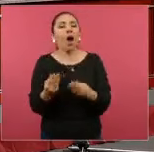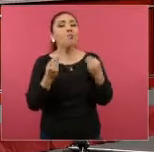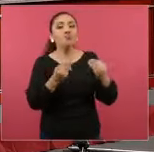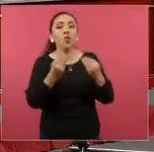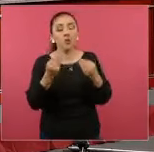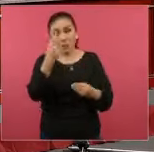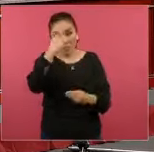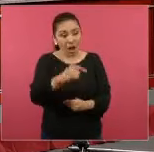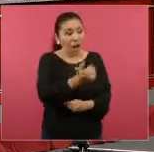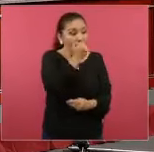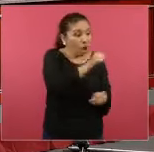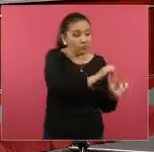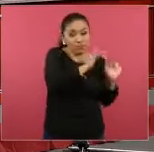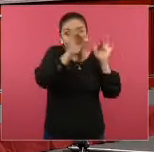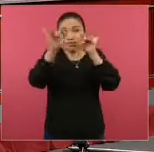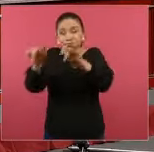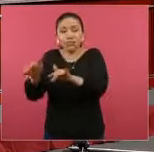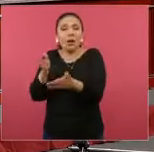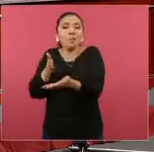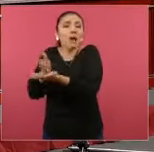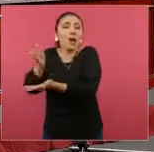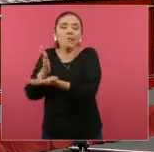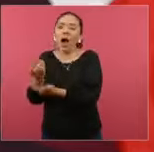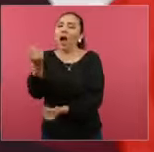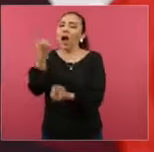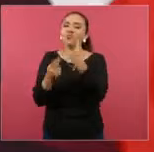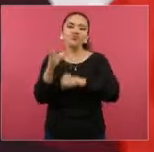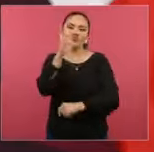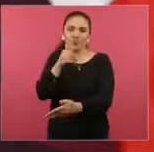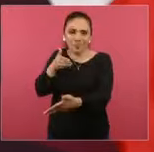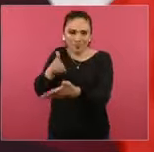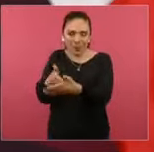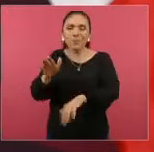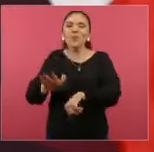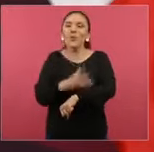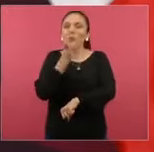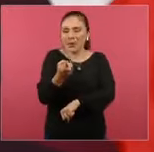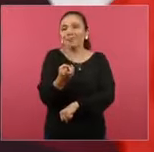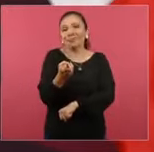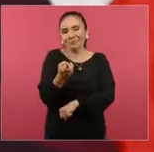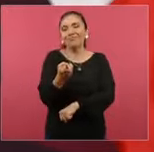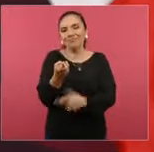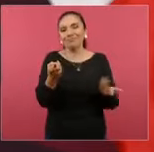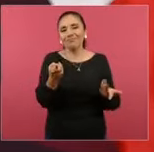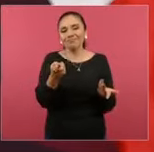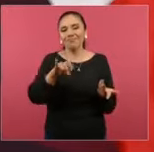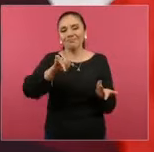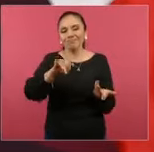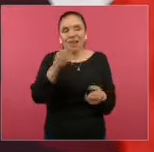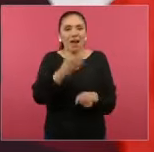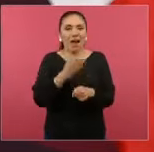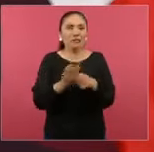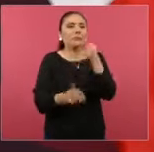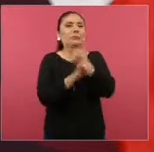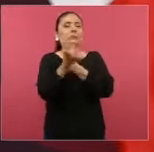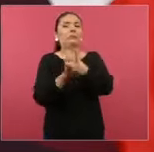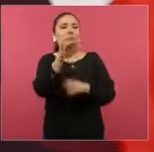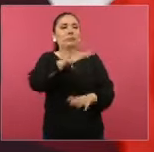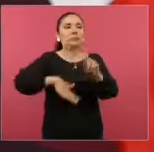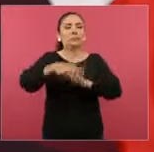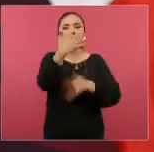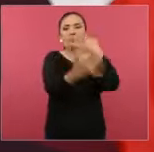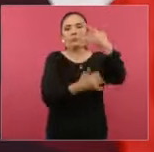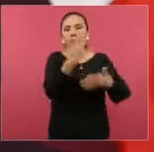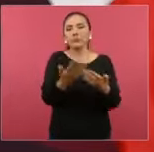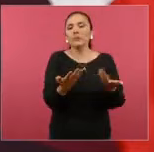oferta-demanda educativa y esto causa esta situación que vivimos en el país,